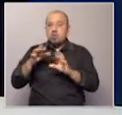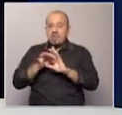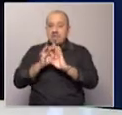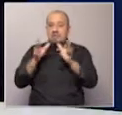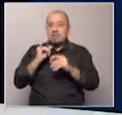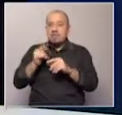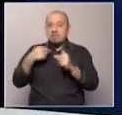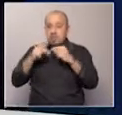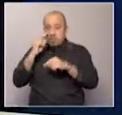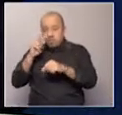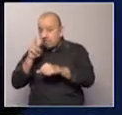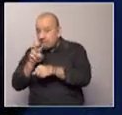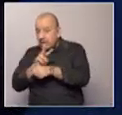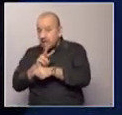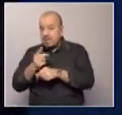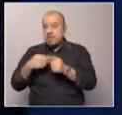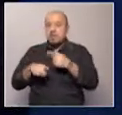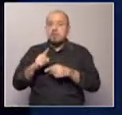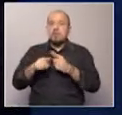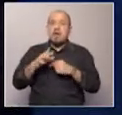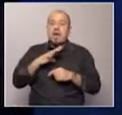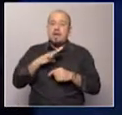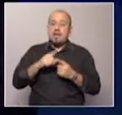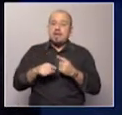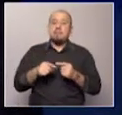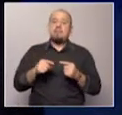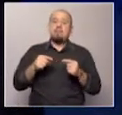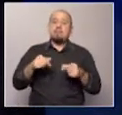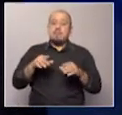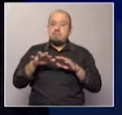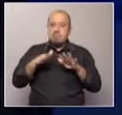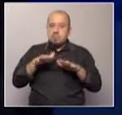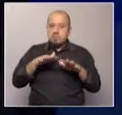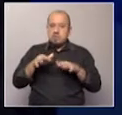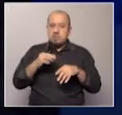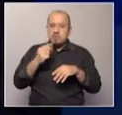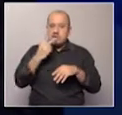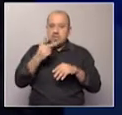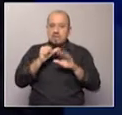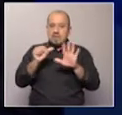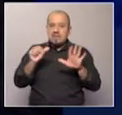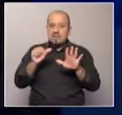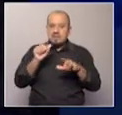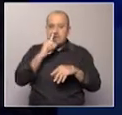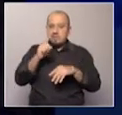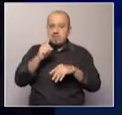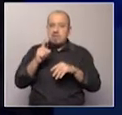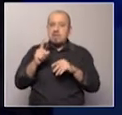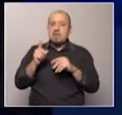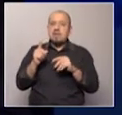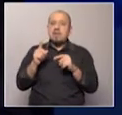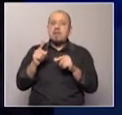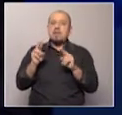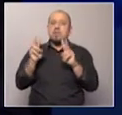lo cual son también transgresiones ya que tenemos de una manera vamos a estar cerca de las 26.000 personas bajo control de la ejecución de la